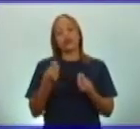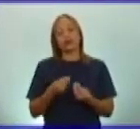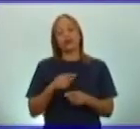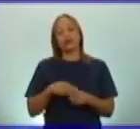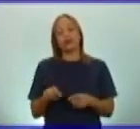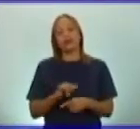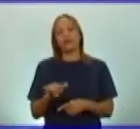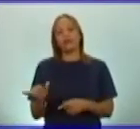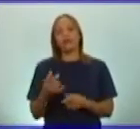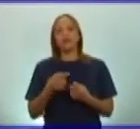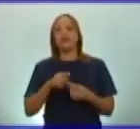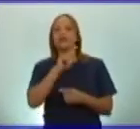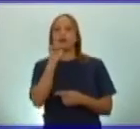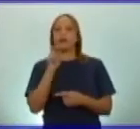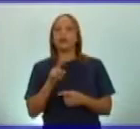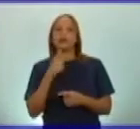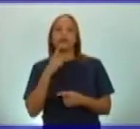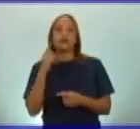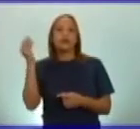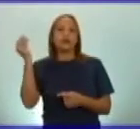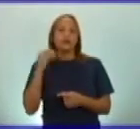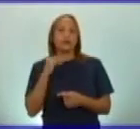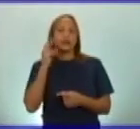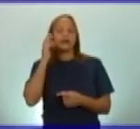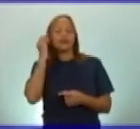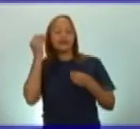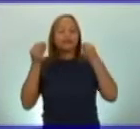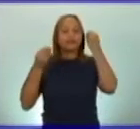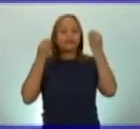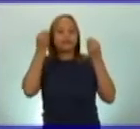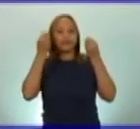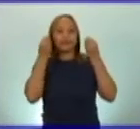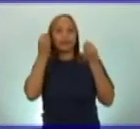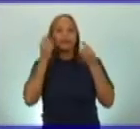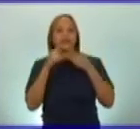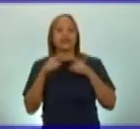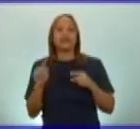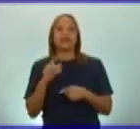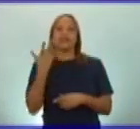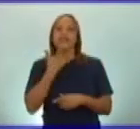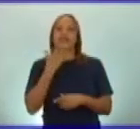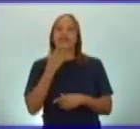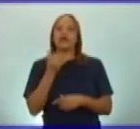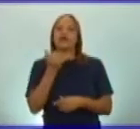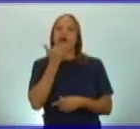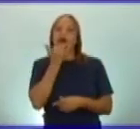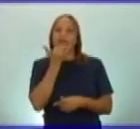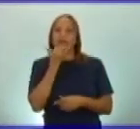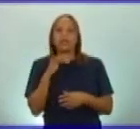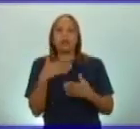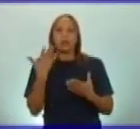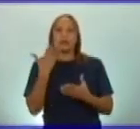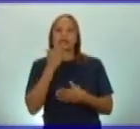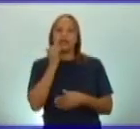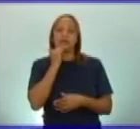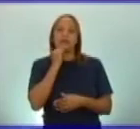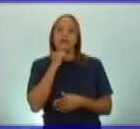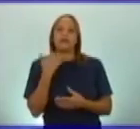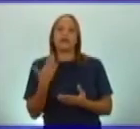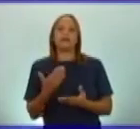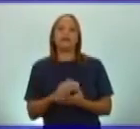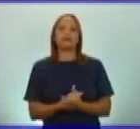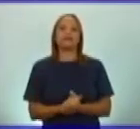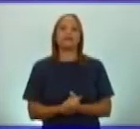yo le preguntaría entonces un poquito para que reflexionen también, ¿verdad? ¿Quiénes fueron los más perjudicados con estas crisis económicas en el